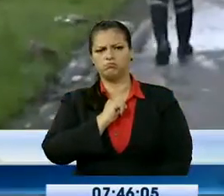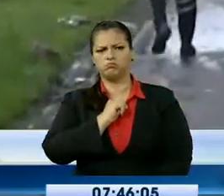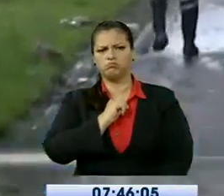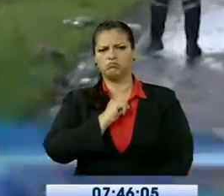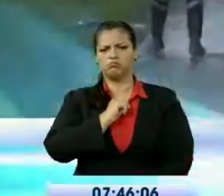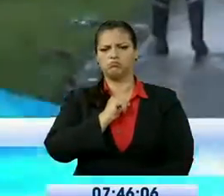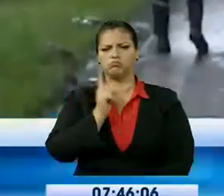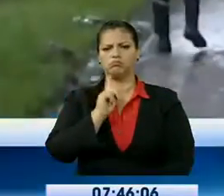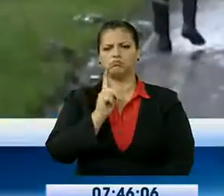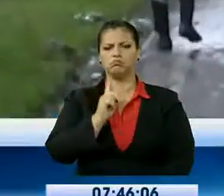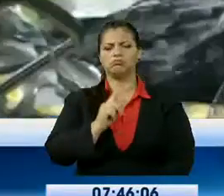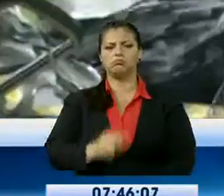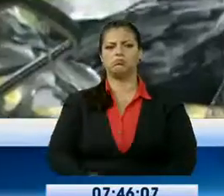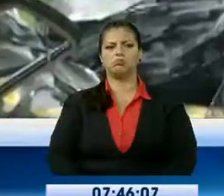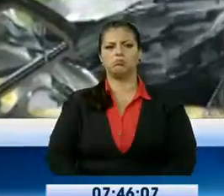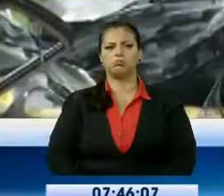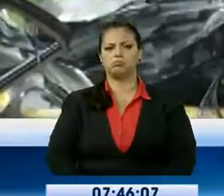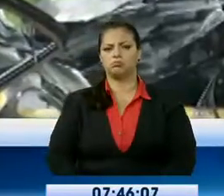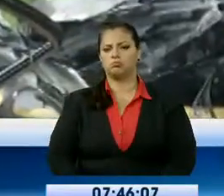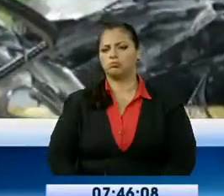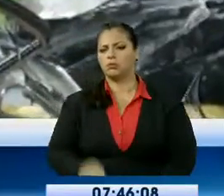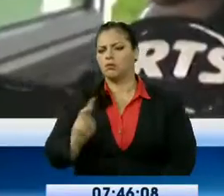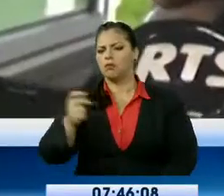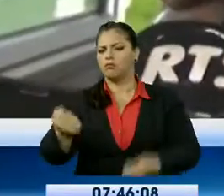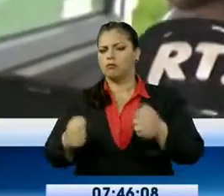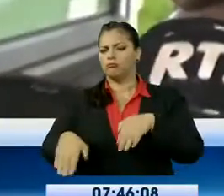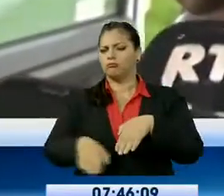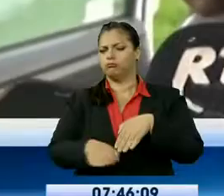vestigio como es huella de arrastre y de frenado.